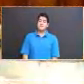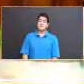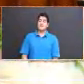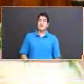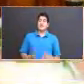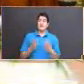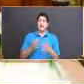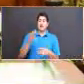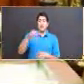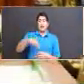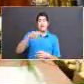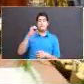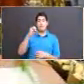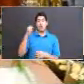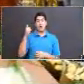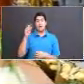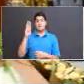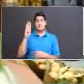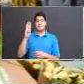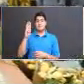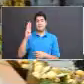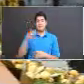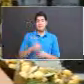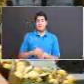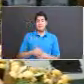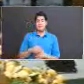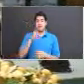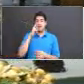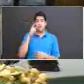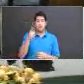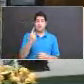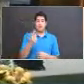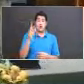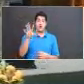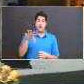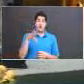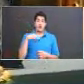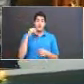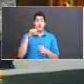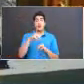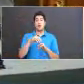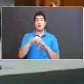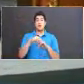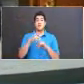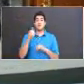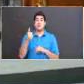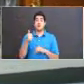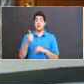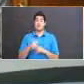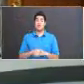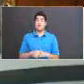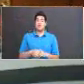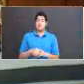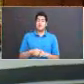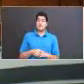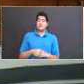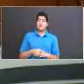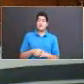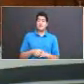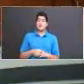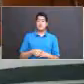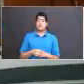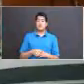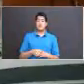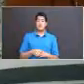Llegaron a Moab, se consiguieron esposas, los dos estos, Malón, Kelión, y no les pasó